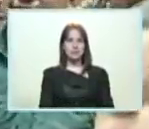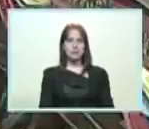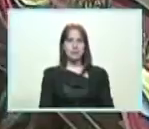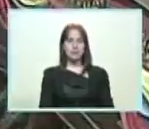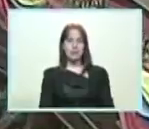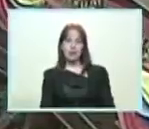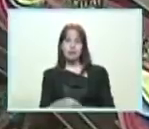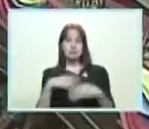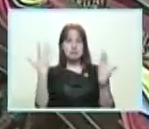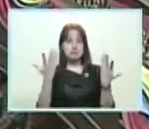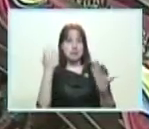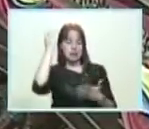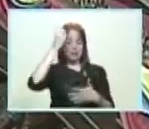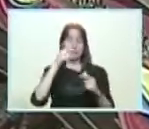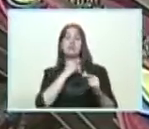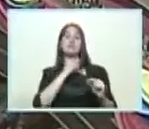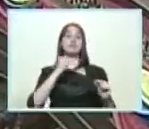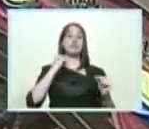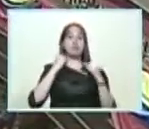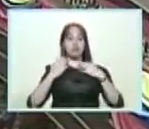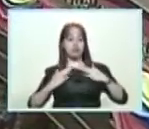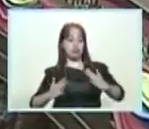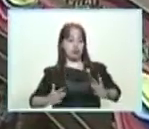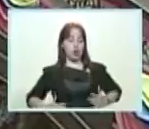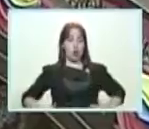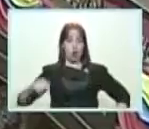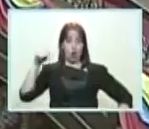¿Qué les parece Milikilique hoy?